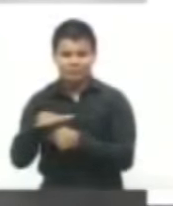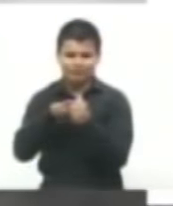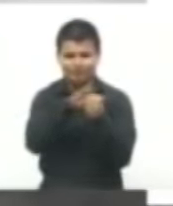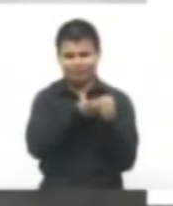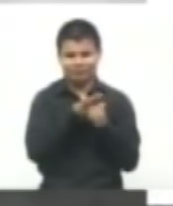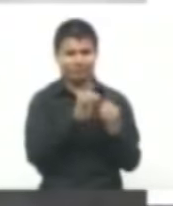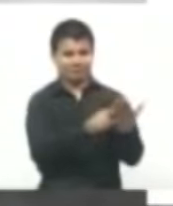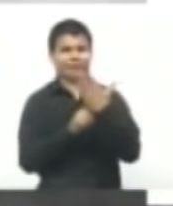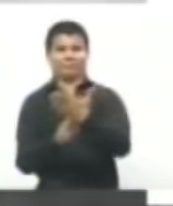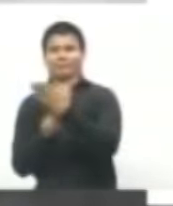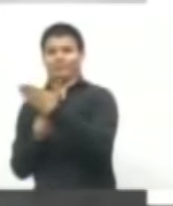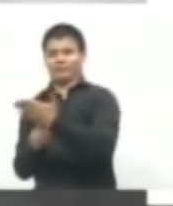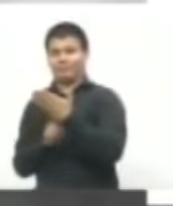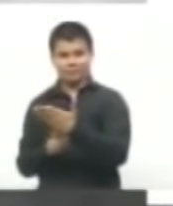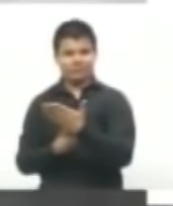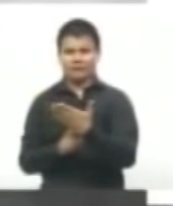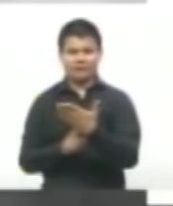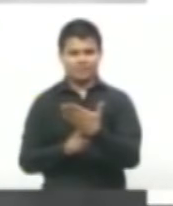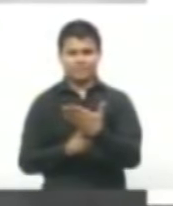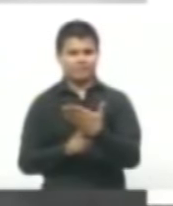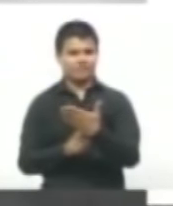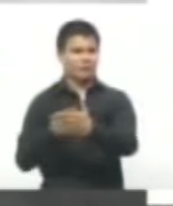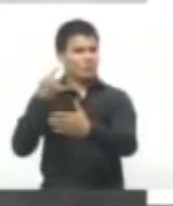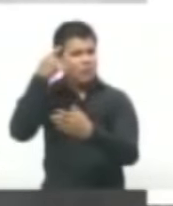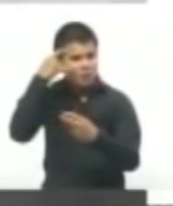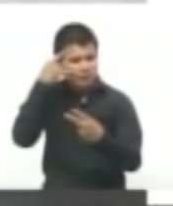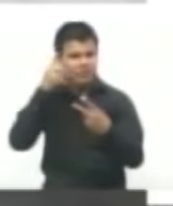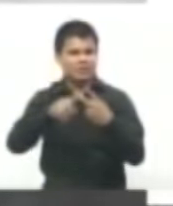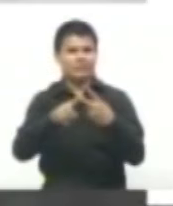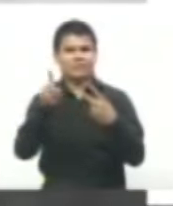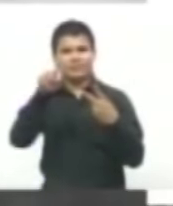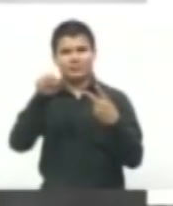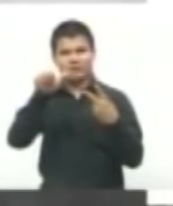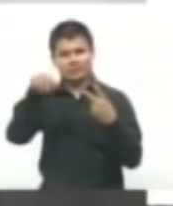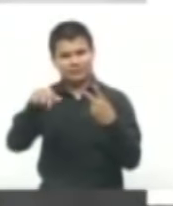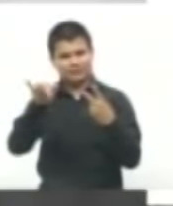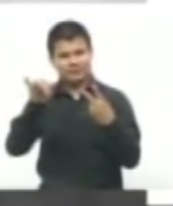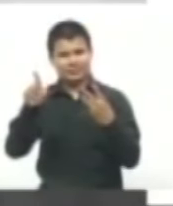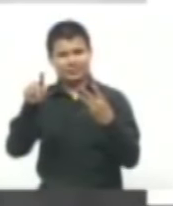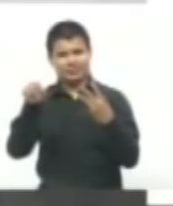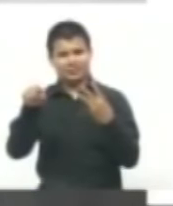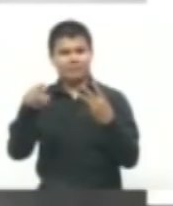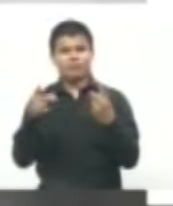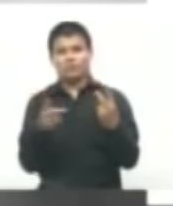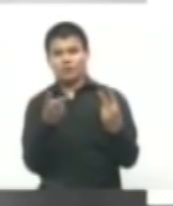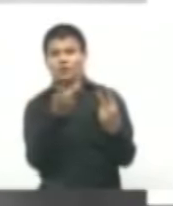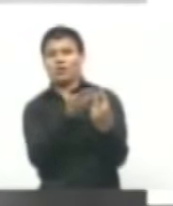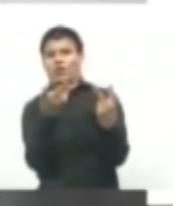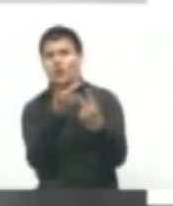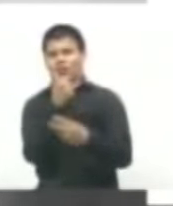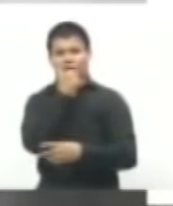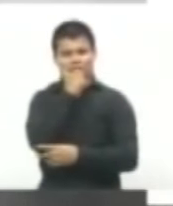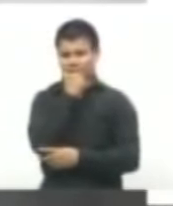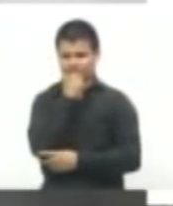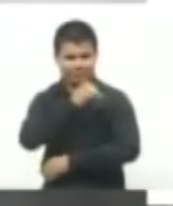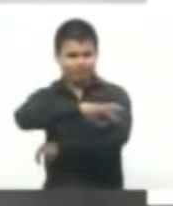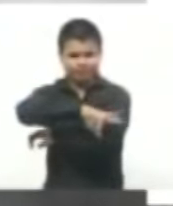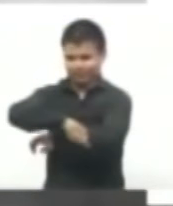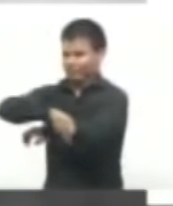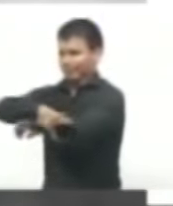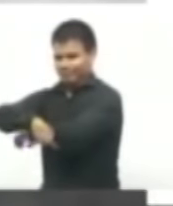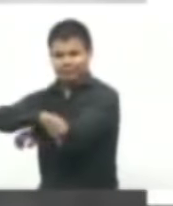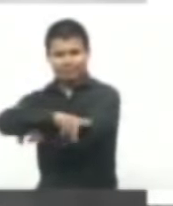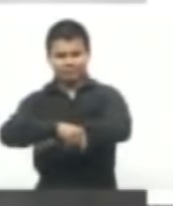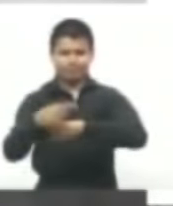día tras día, que entre el uribismo y el santismo no se hace un caldo. Ambos son especialistas en robarle a los colombianos,